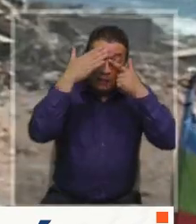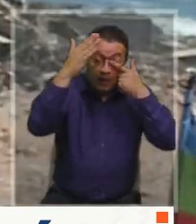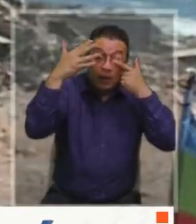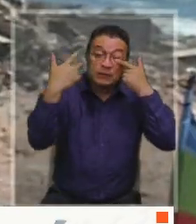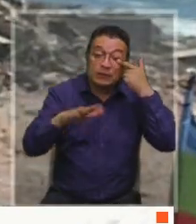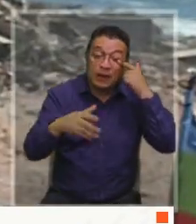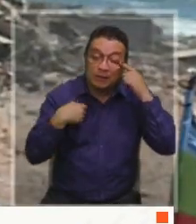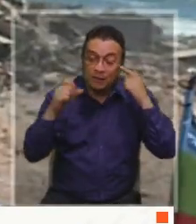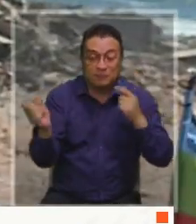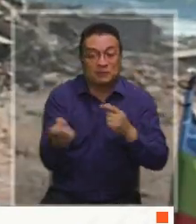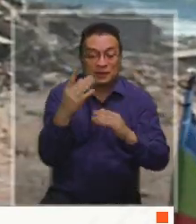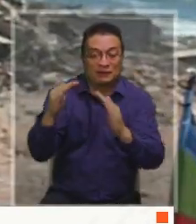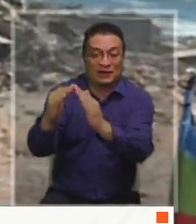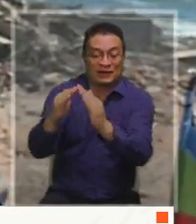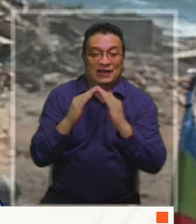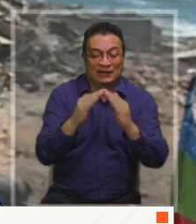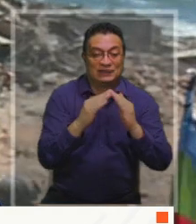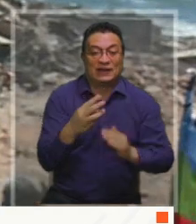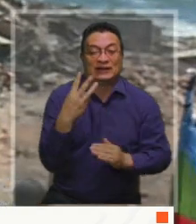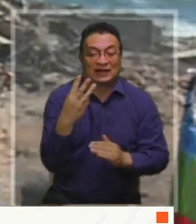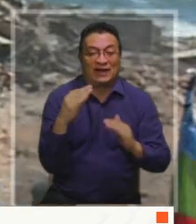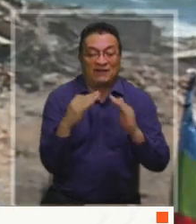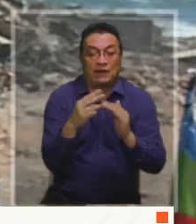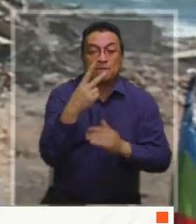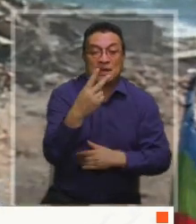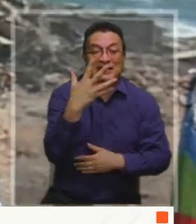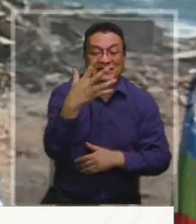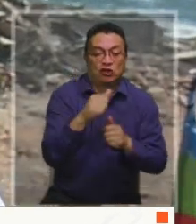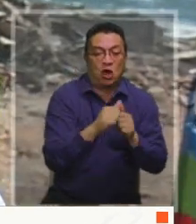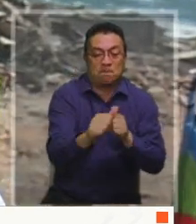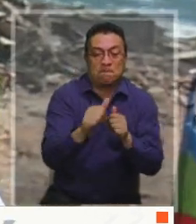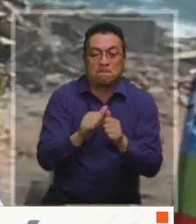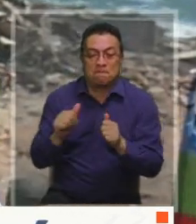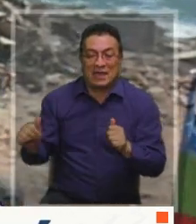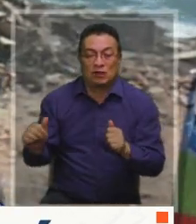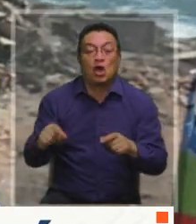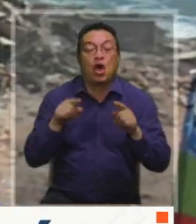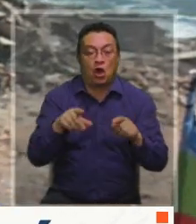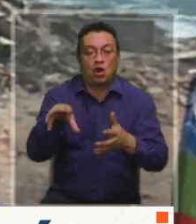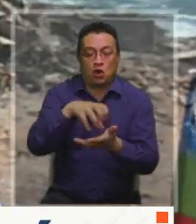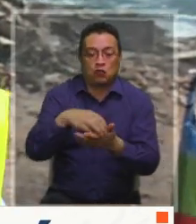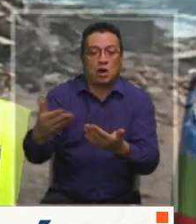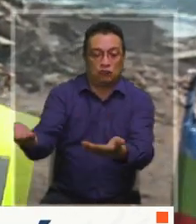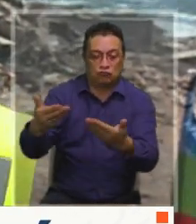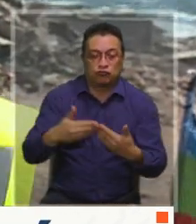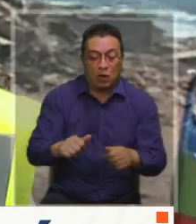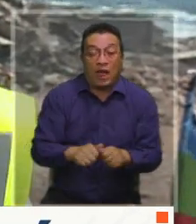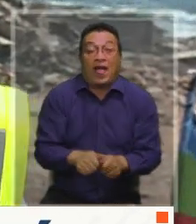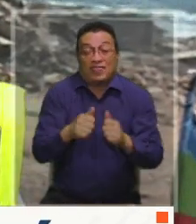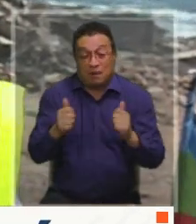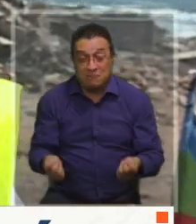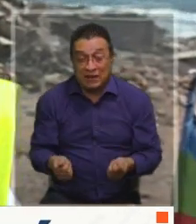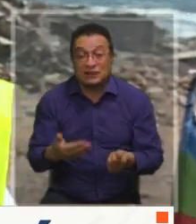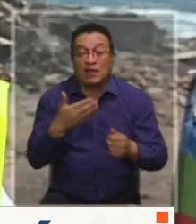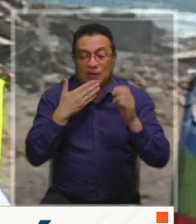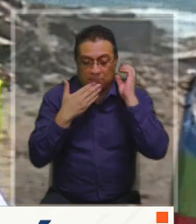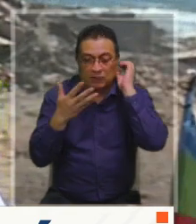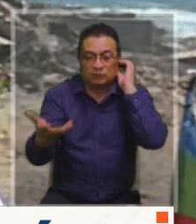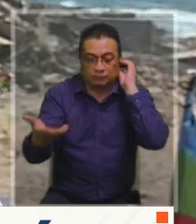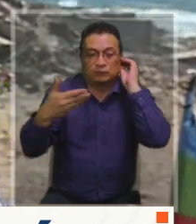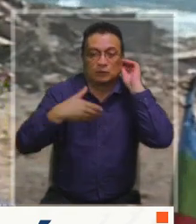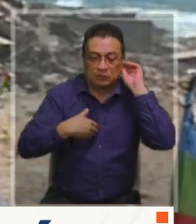de Senapret, fueron tres viviendas de 25 metros cuadrados que llegan a la comuna y además nos está llegando